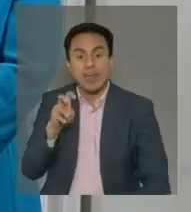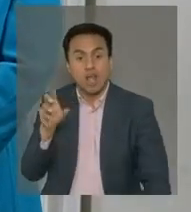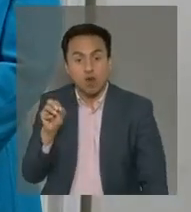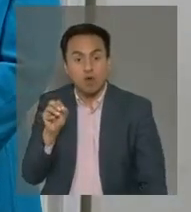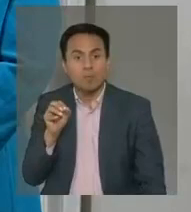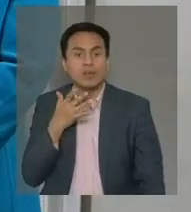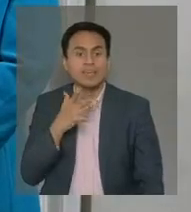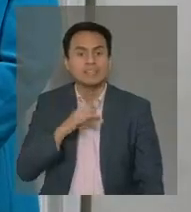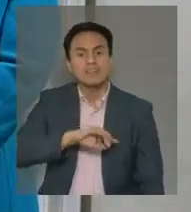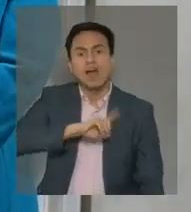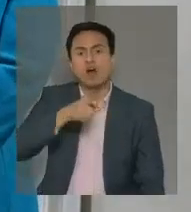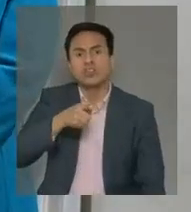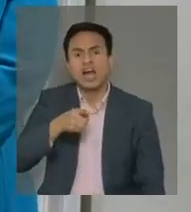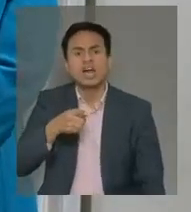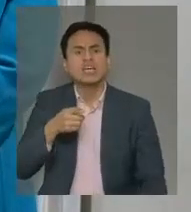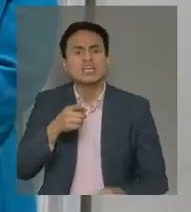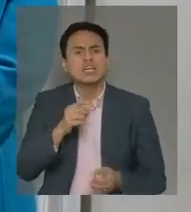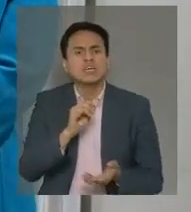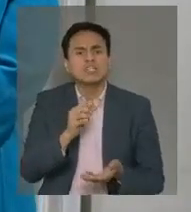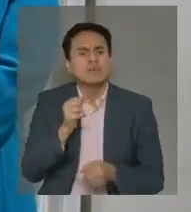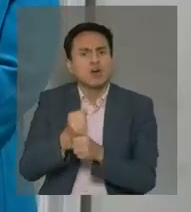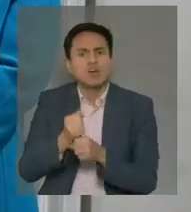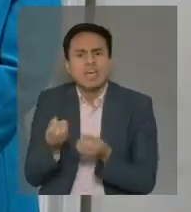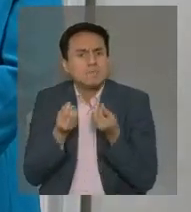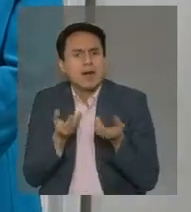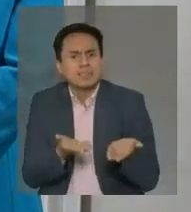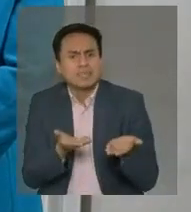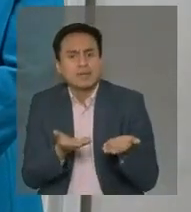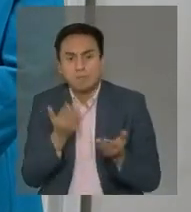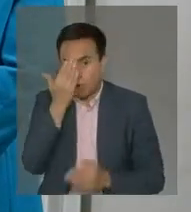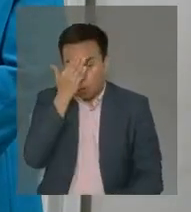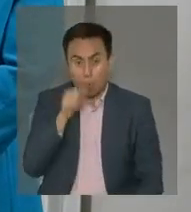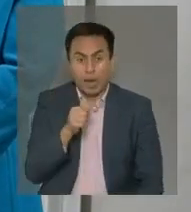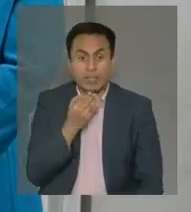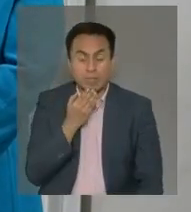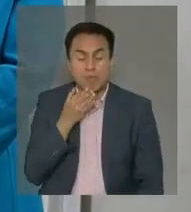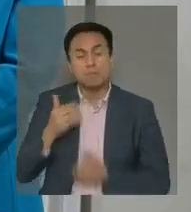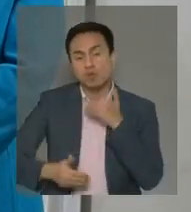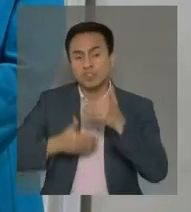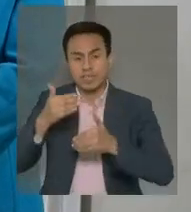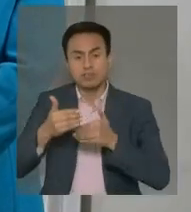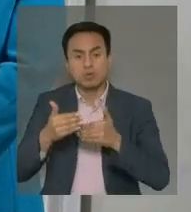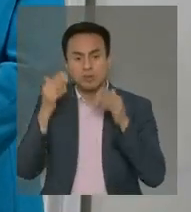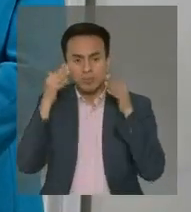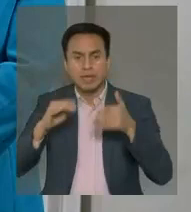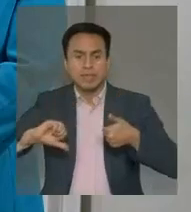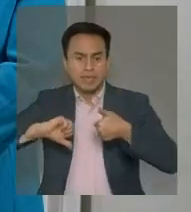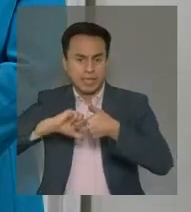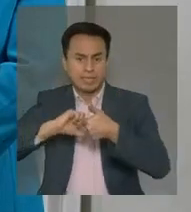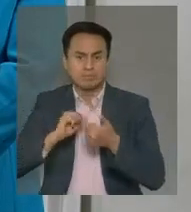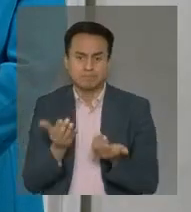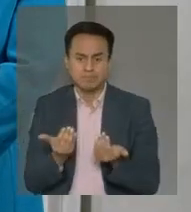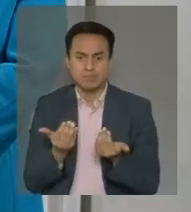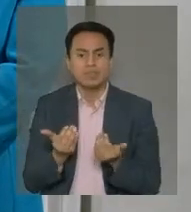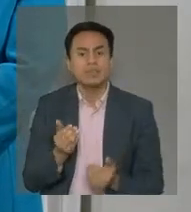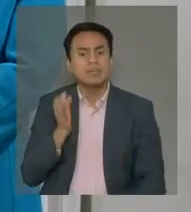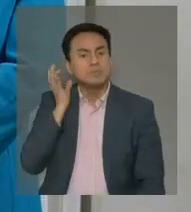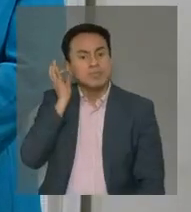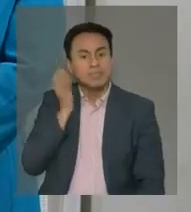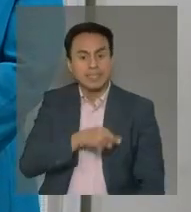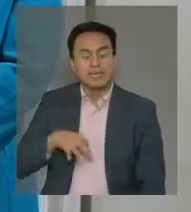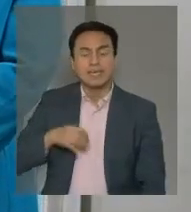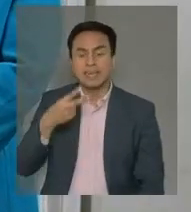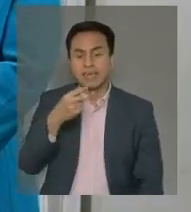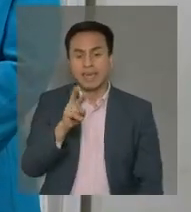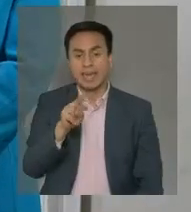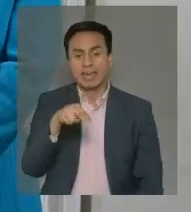se van a otra función qué pasa con su trabajo nos tenemos que preocupar también de eso este proceso también tiene que tener una perspectiva de género y en ese sentido lavigne externa no no tenemos